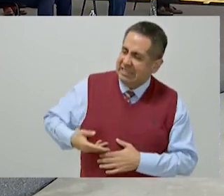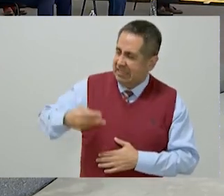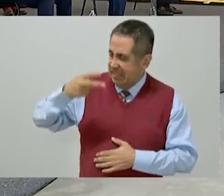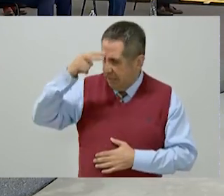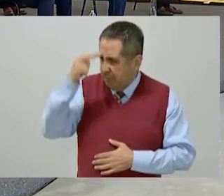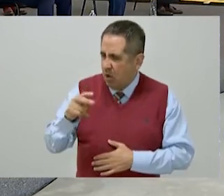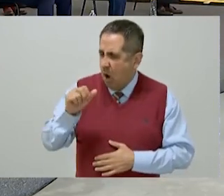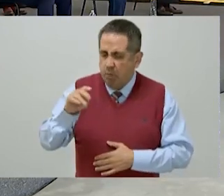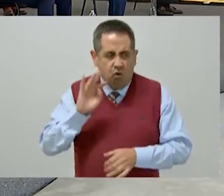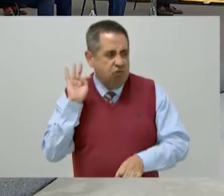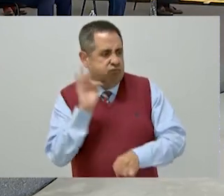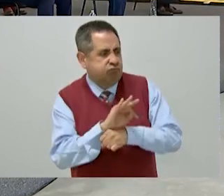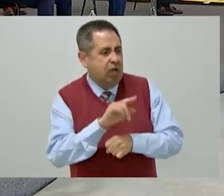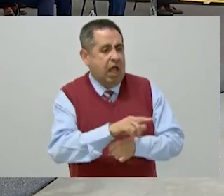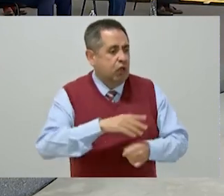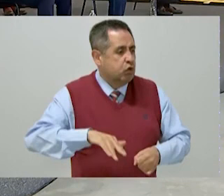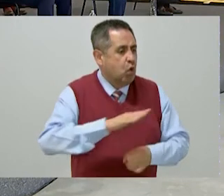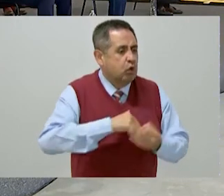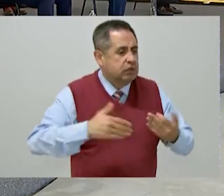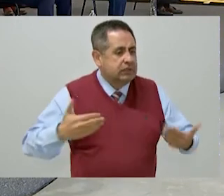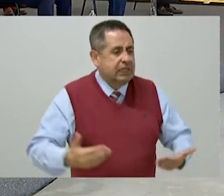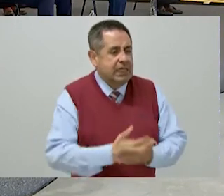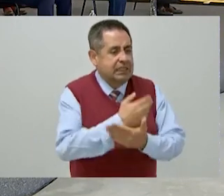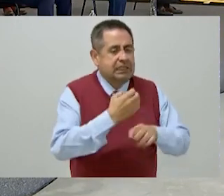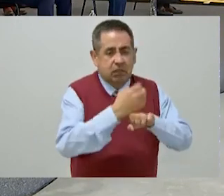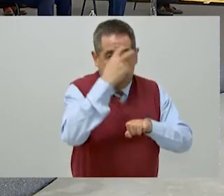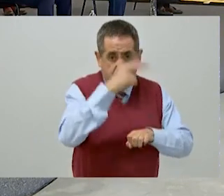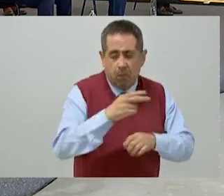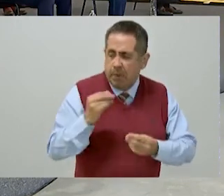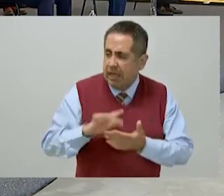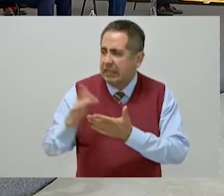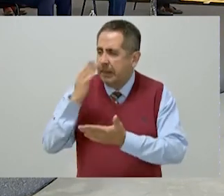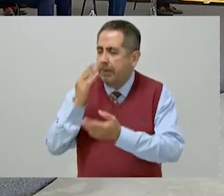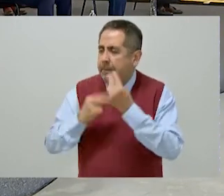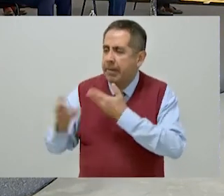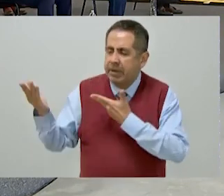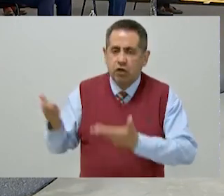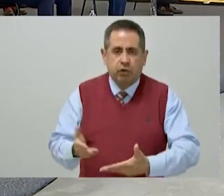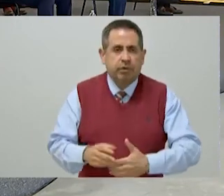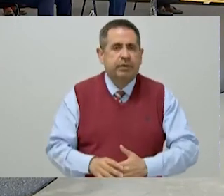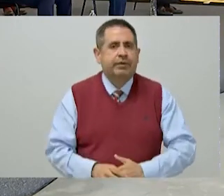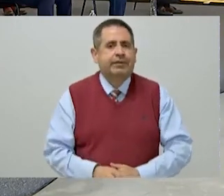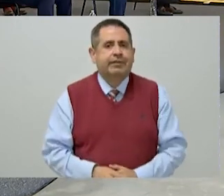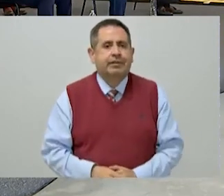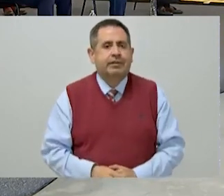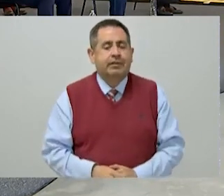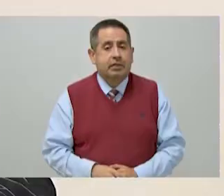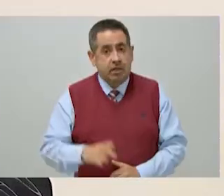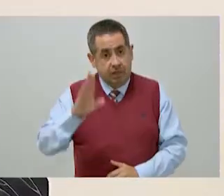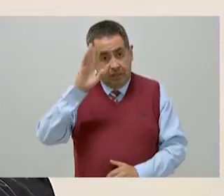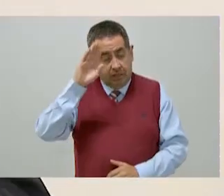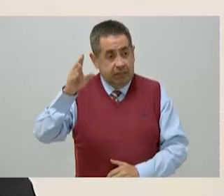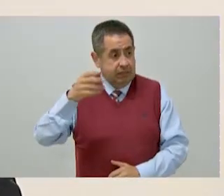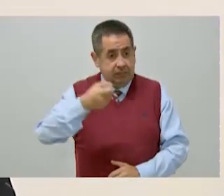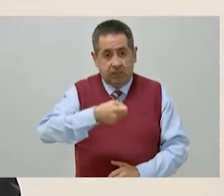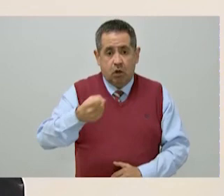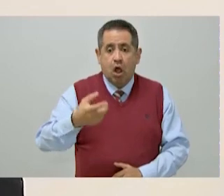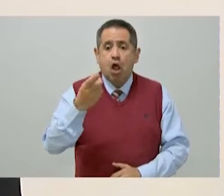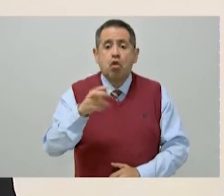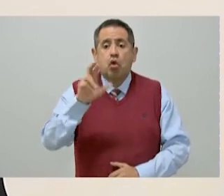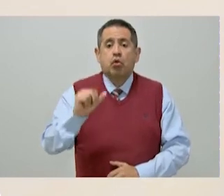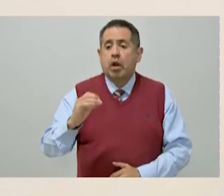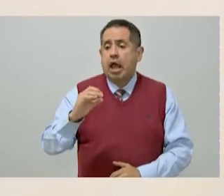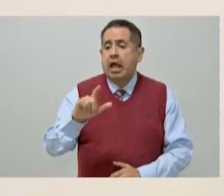mostrado con los mexiquense muchas gracias señor presidente y sea usted bienvenido saludo a la doctora